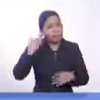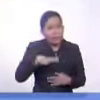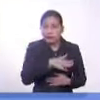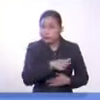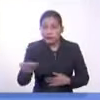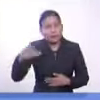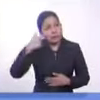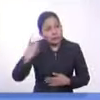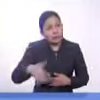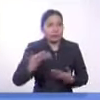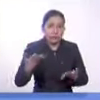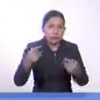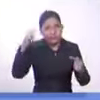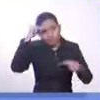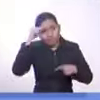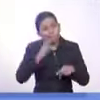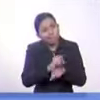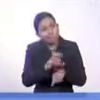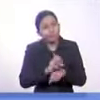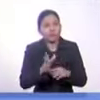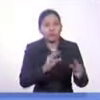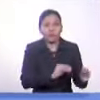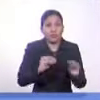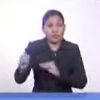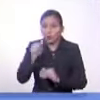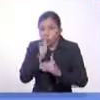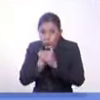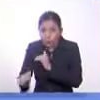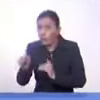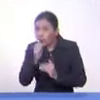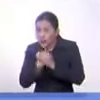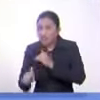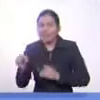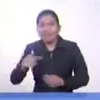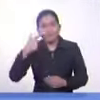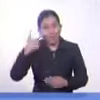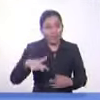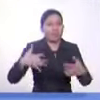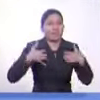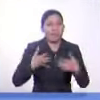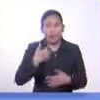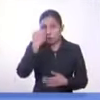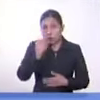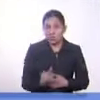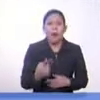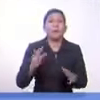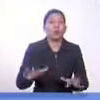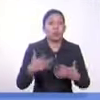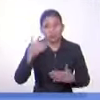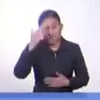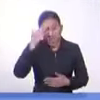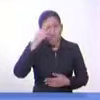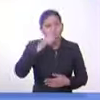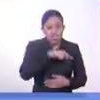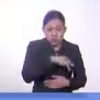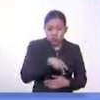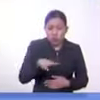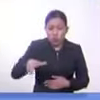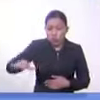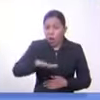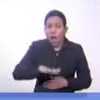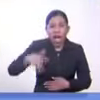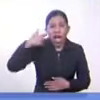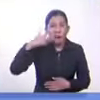seguir su trayecto. La migración irregular pone en riesgo las vidas porque no solo se tiene que pasar por sitios peligrosos